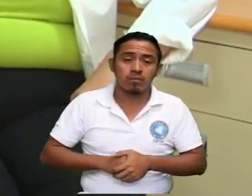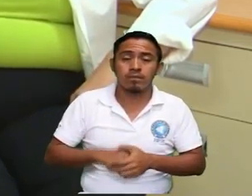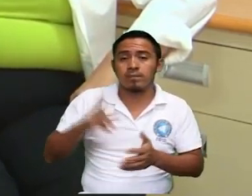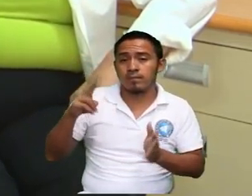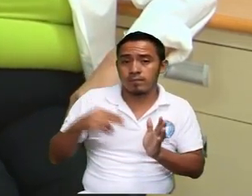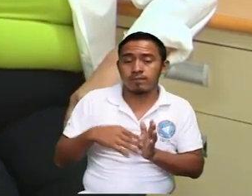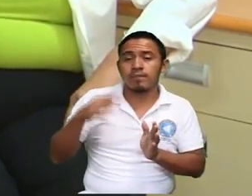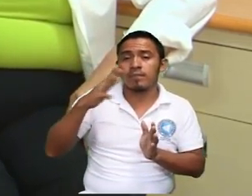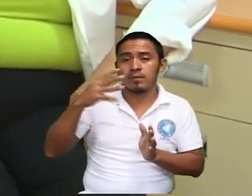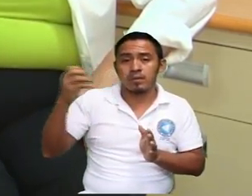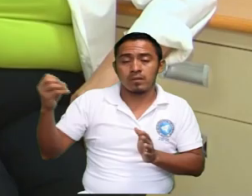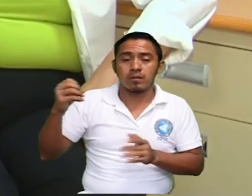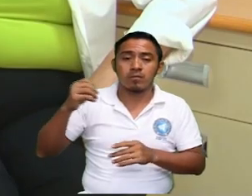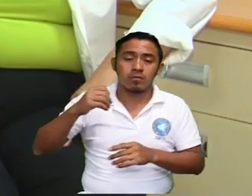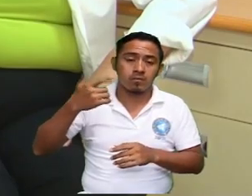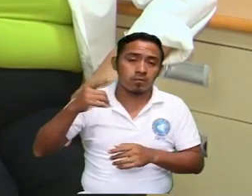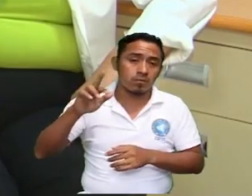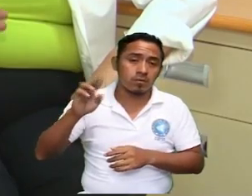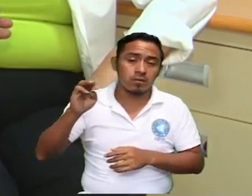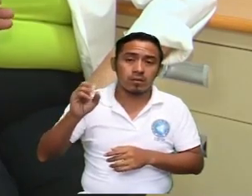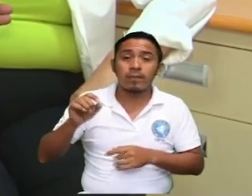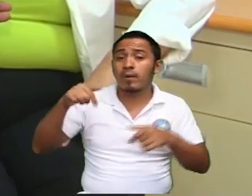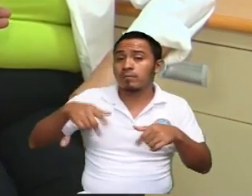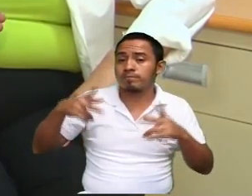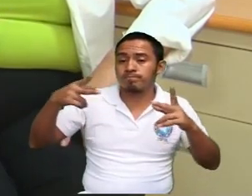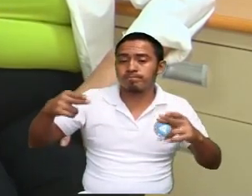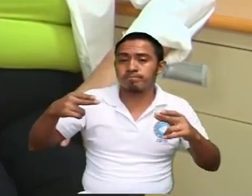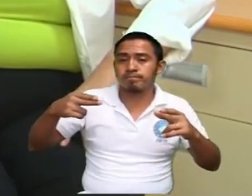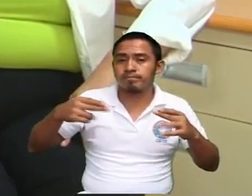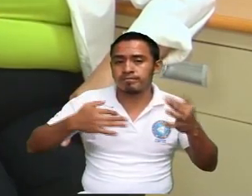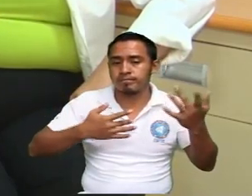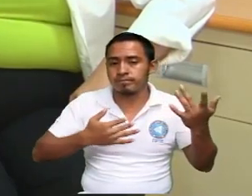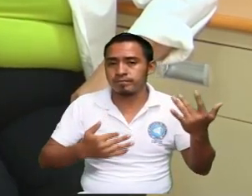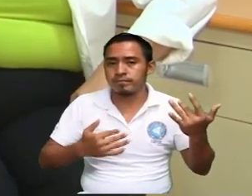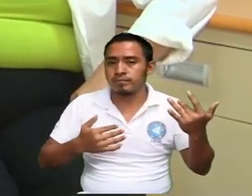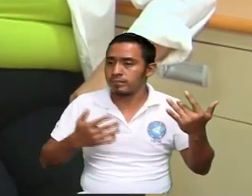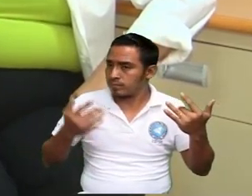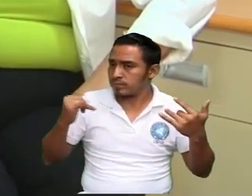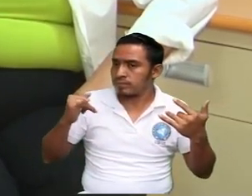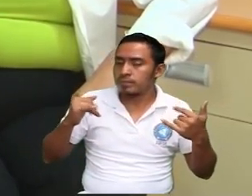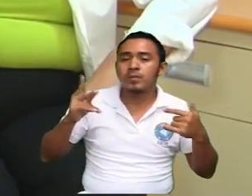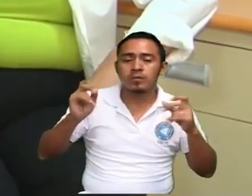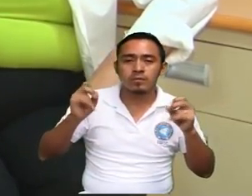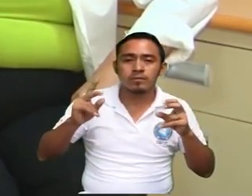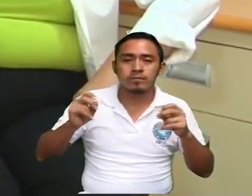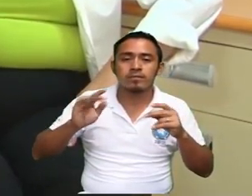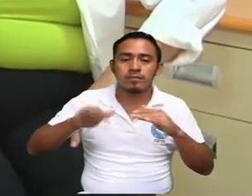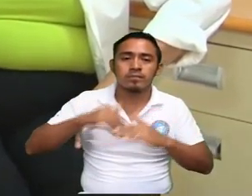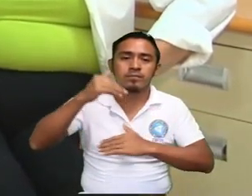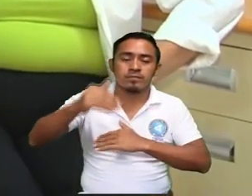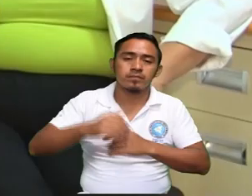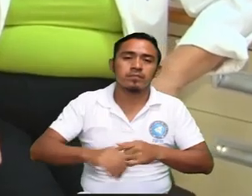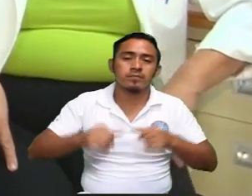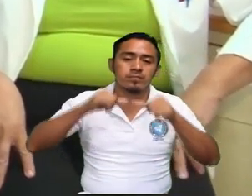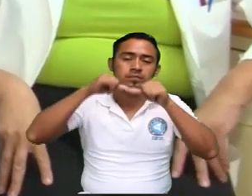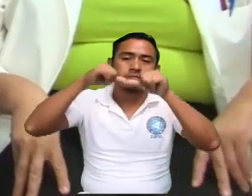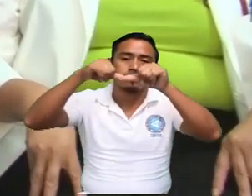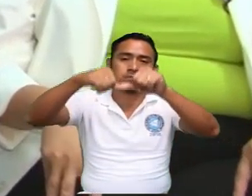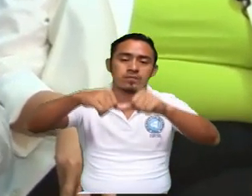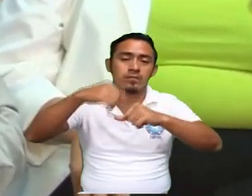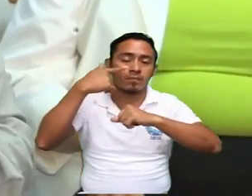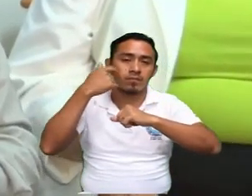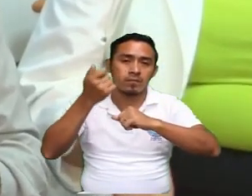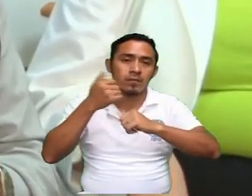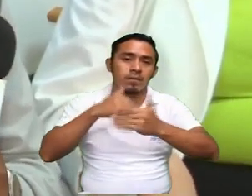gramos. Uh-huh. Uh-huh. Ok, nos vamos a una pausa, doctora, ¿le parece? Cuando regresemos, amigos televidentes, vamos a seguir conociendo